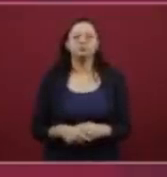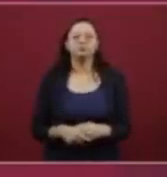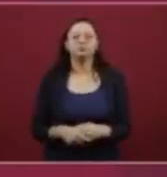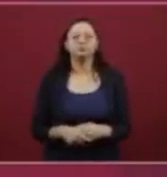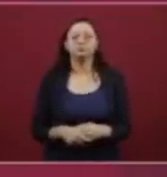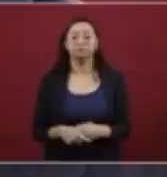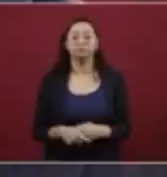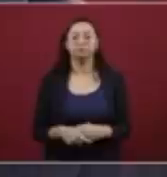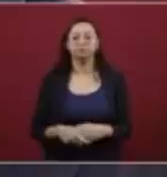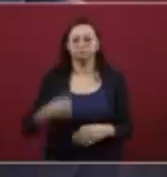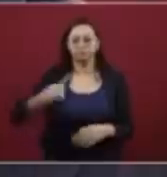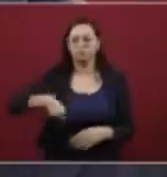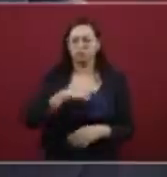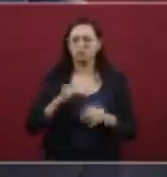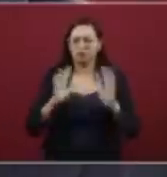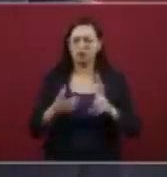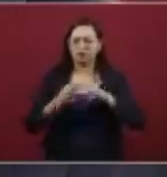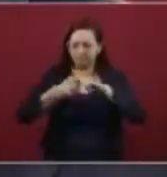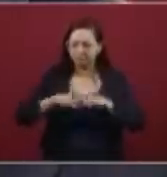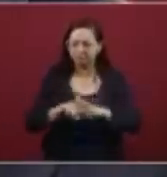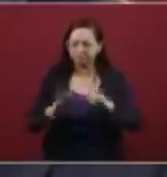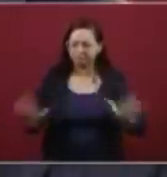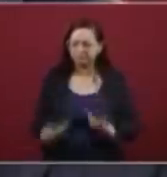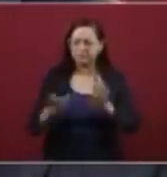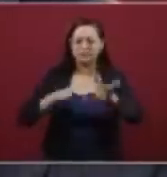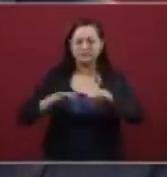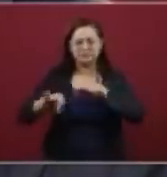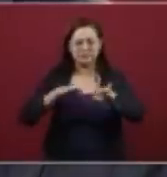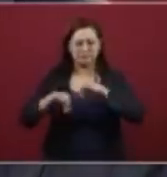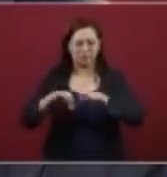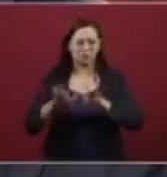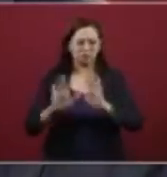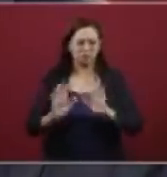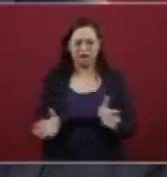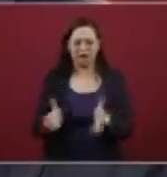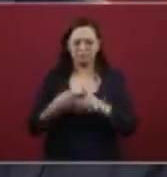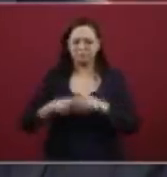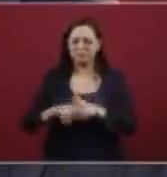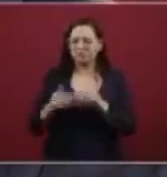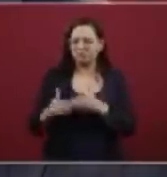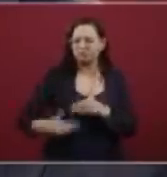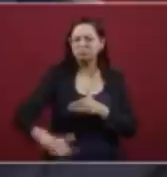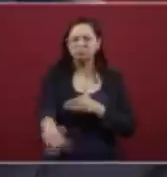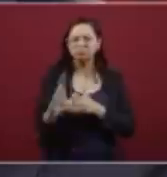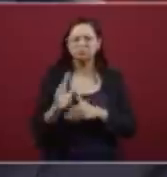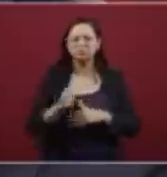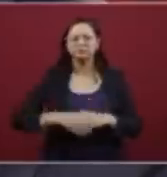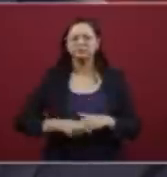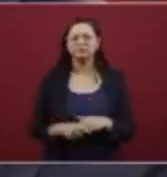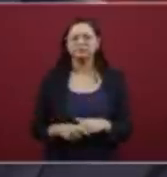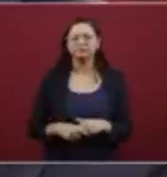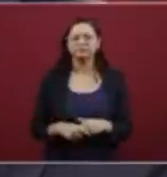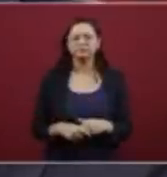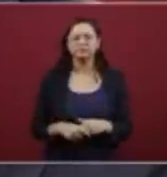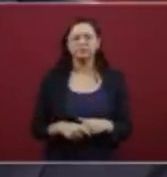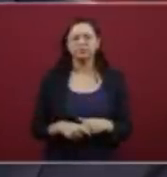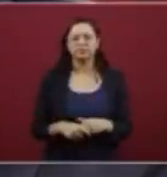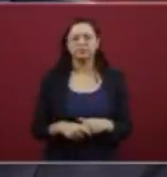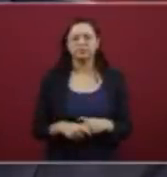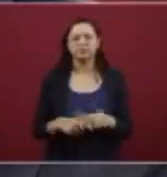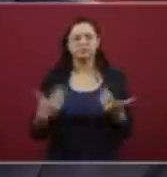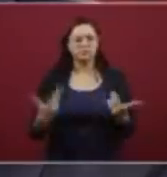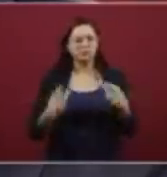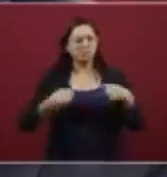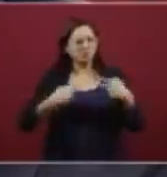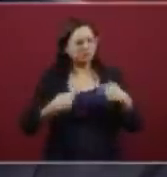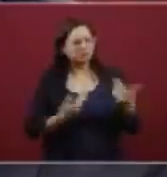dando estos empleos, o está por terminarse de contratar